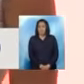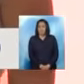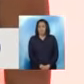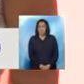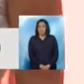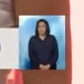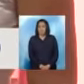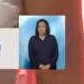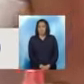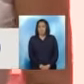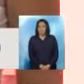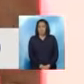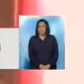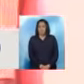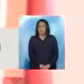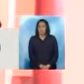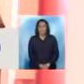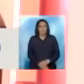Ahí está.